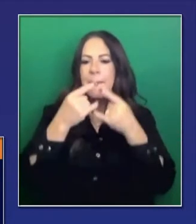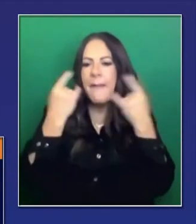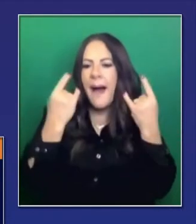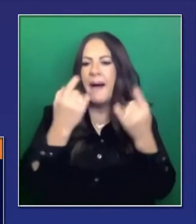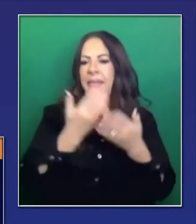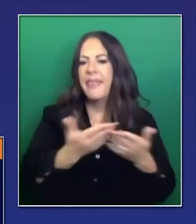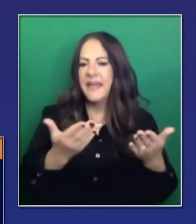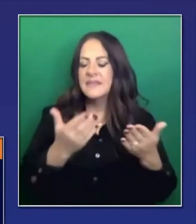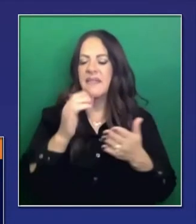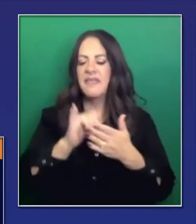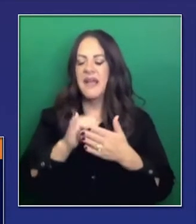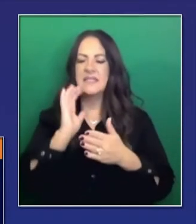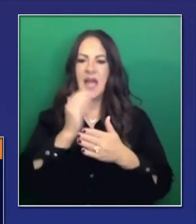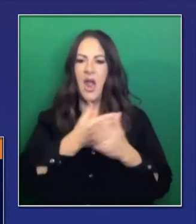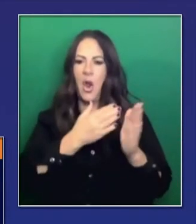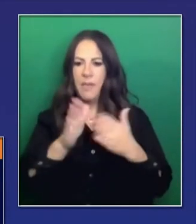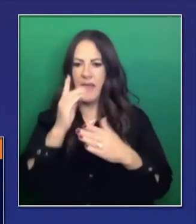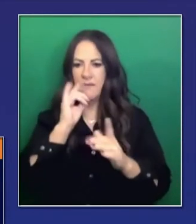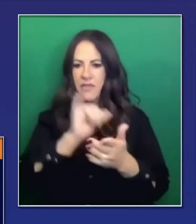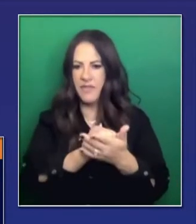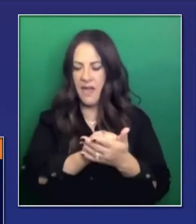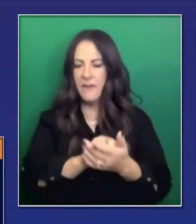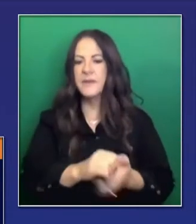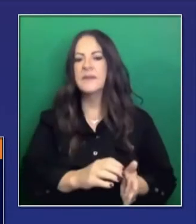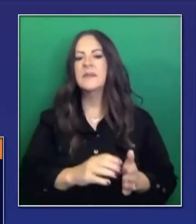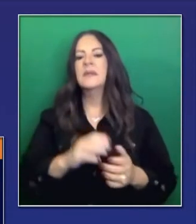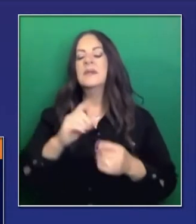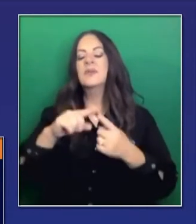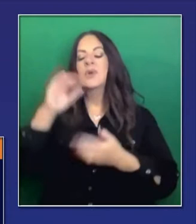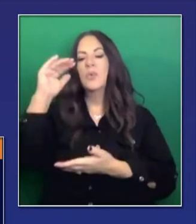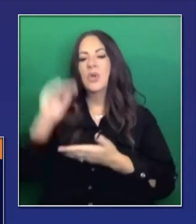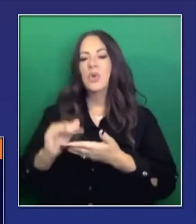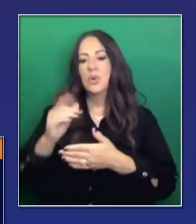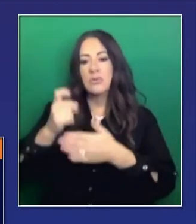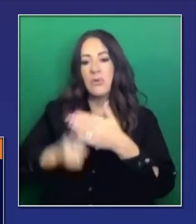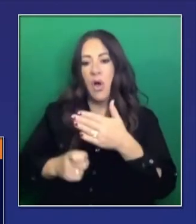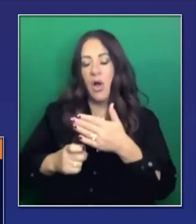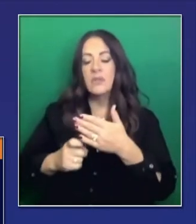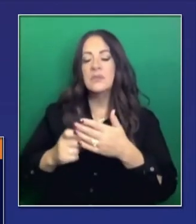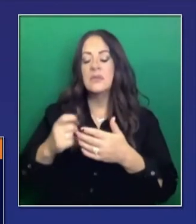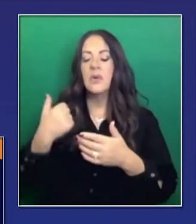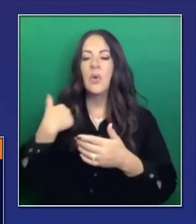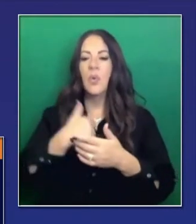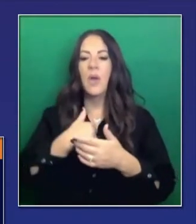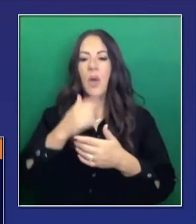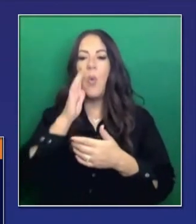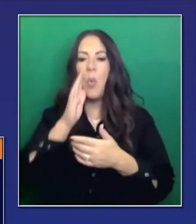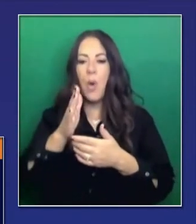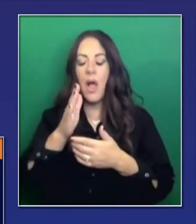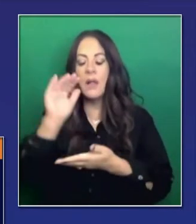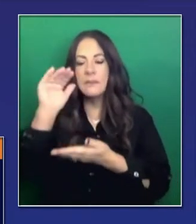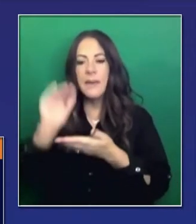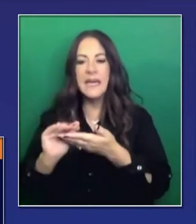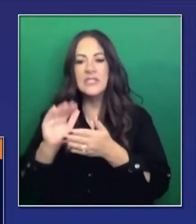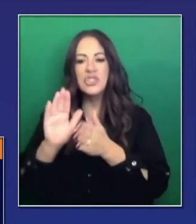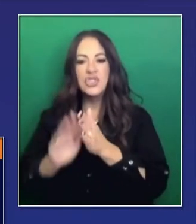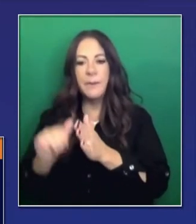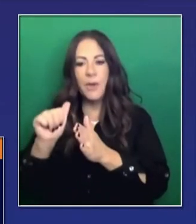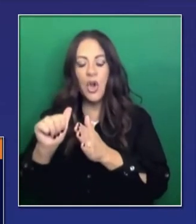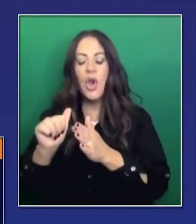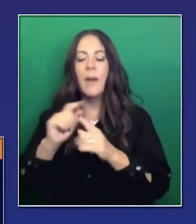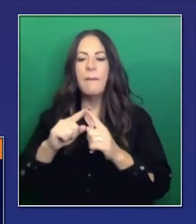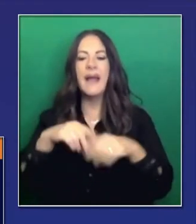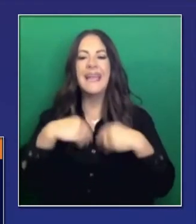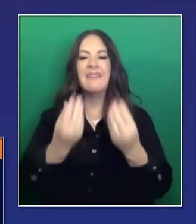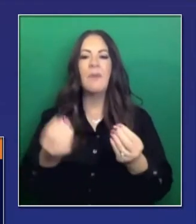entregando a otros para reducir el costo y aumentar el volumen y apalancar